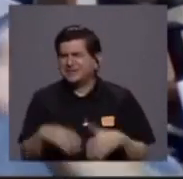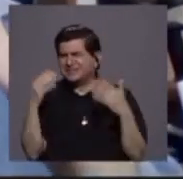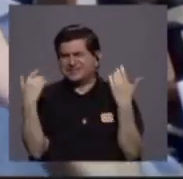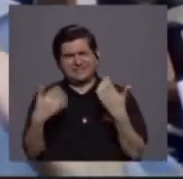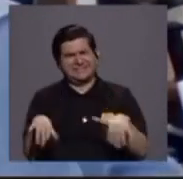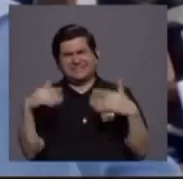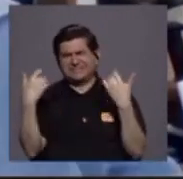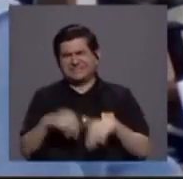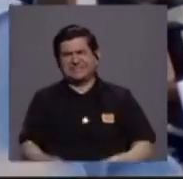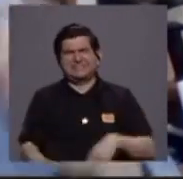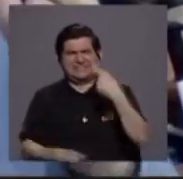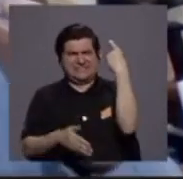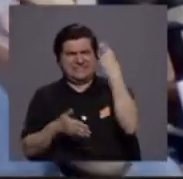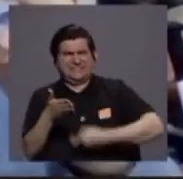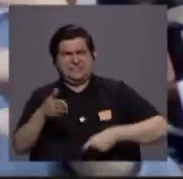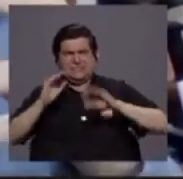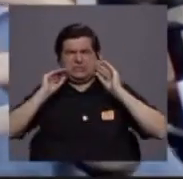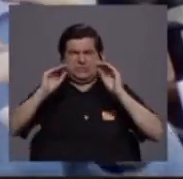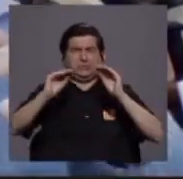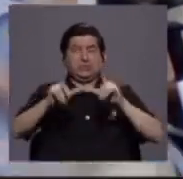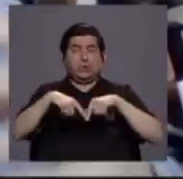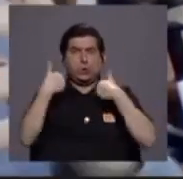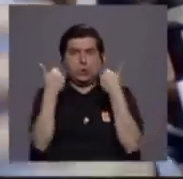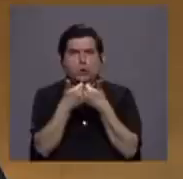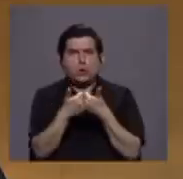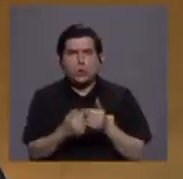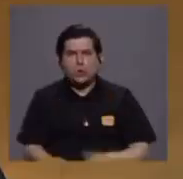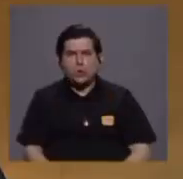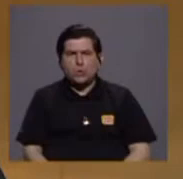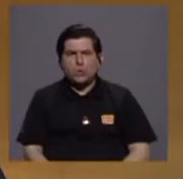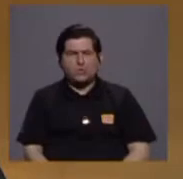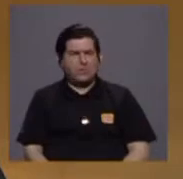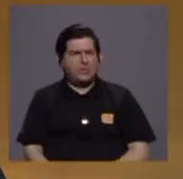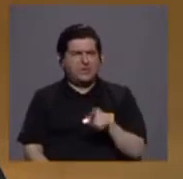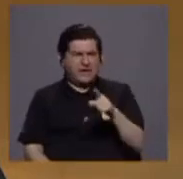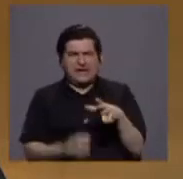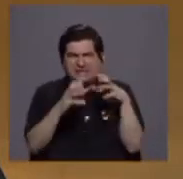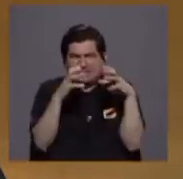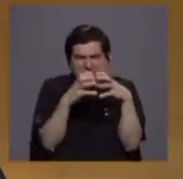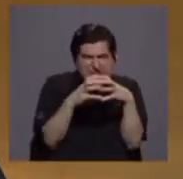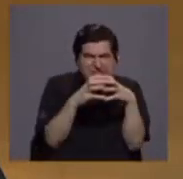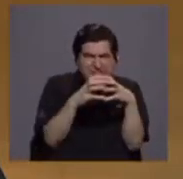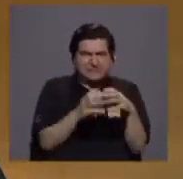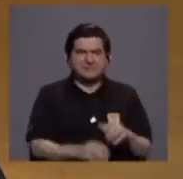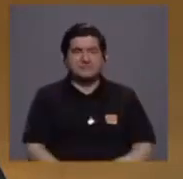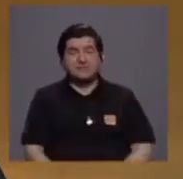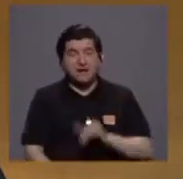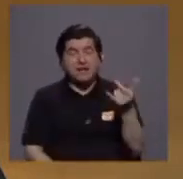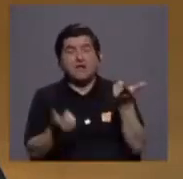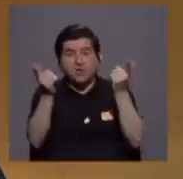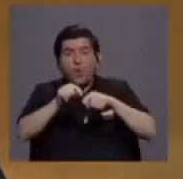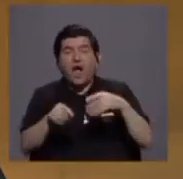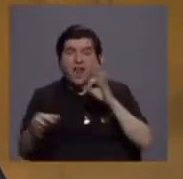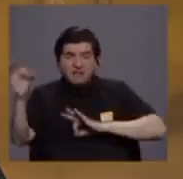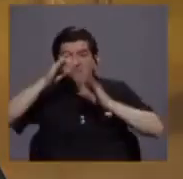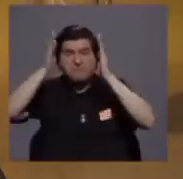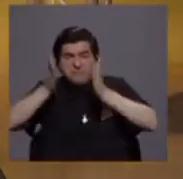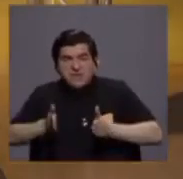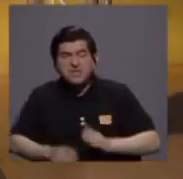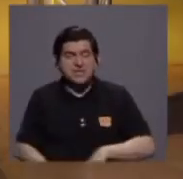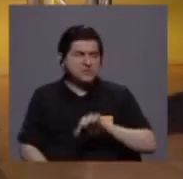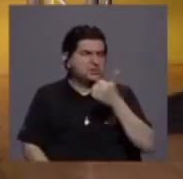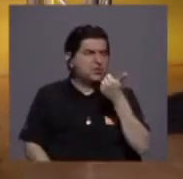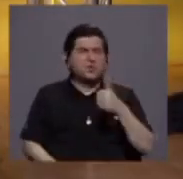excesivamente dogmáticos. Somos como un grupo académico muy, muy gregario. Uno diría, bueno, pues también sucede con los físicos y con